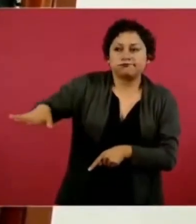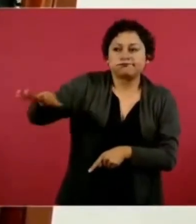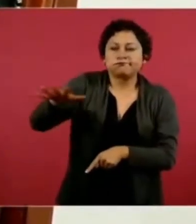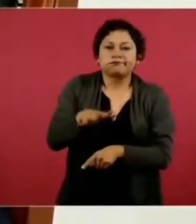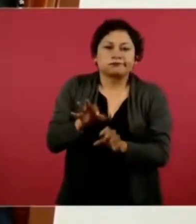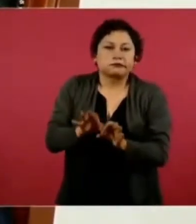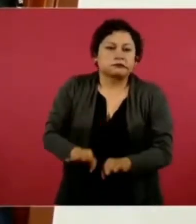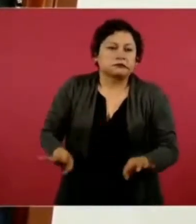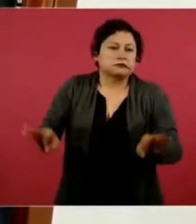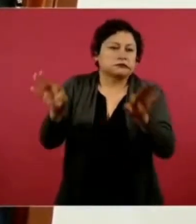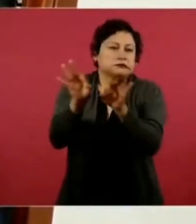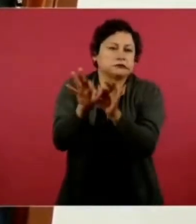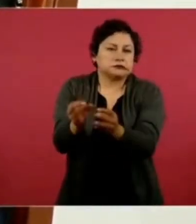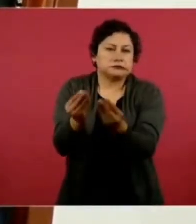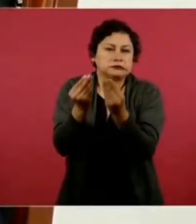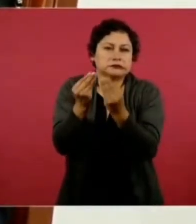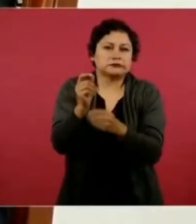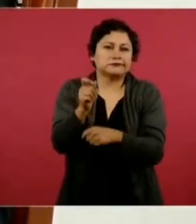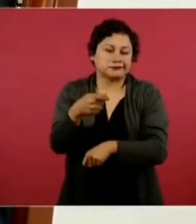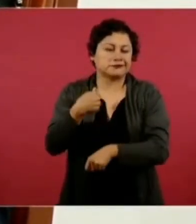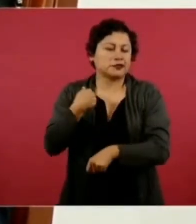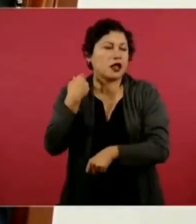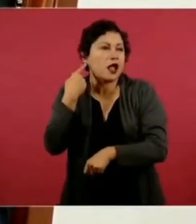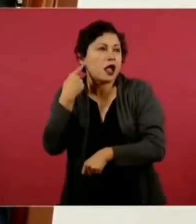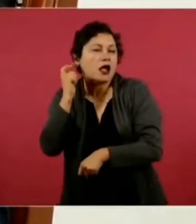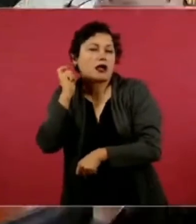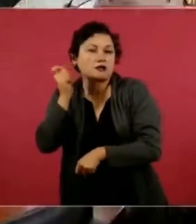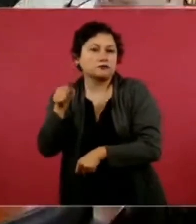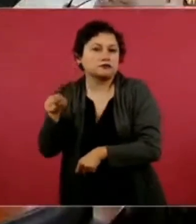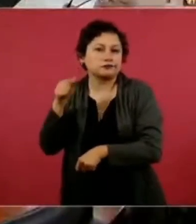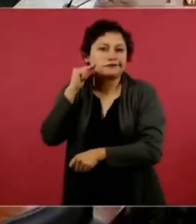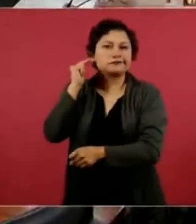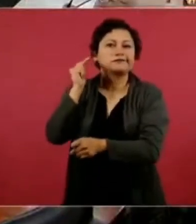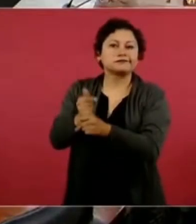escuchado, es que están queriendo